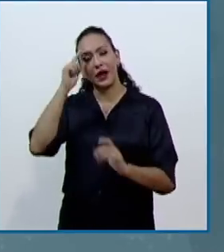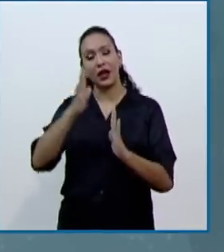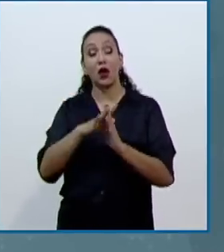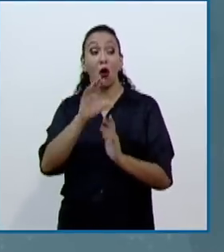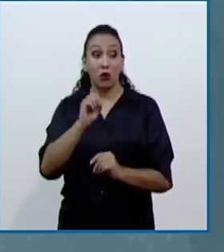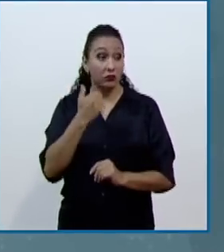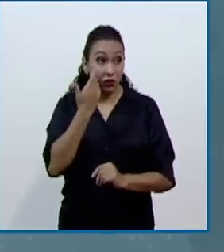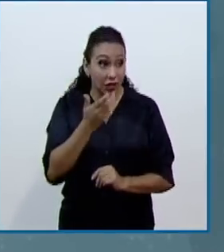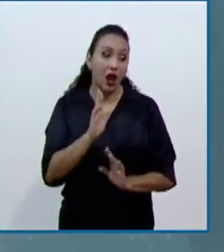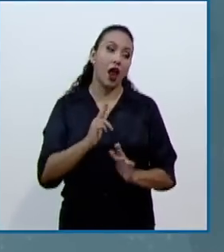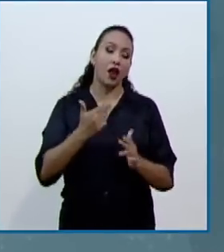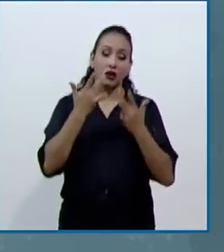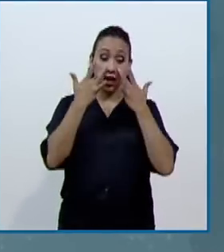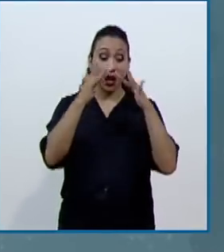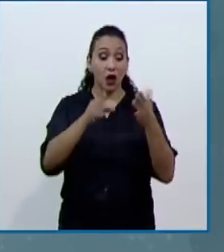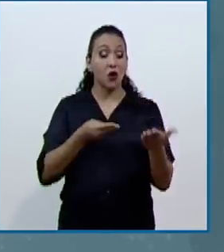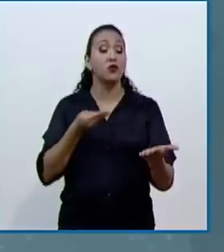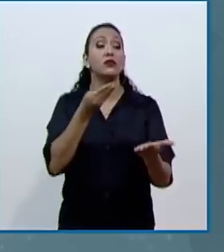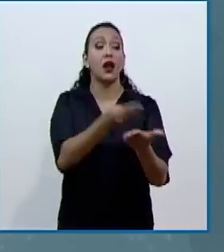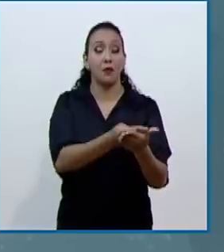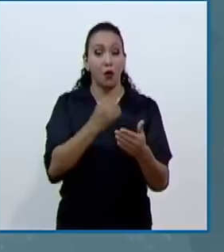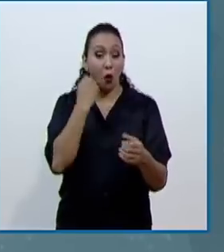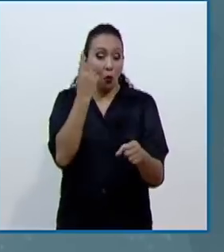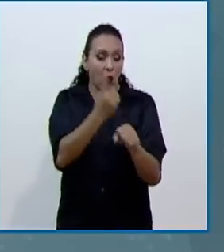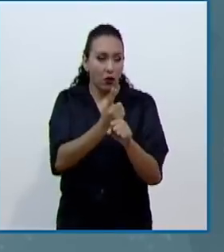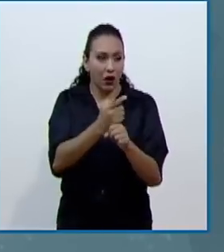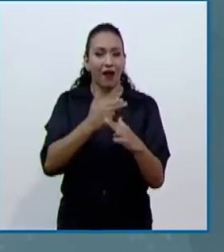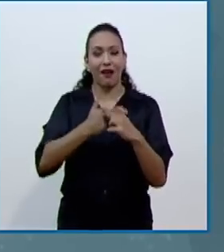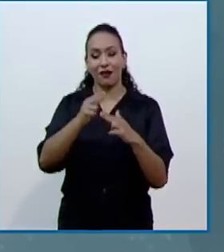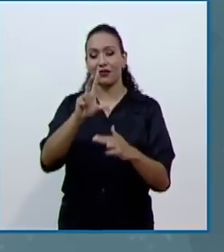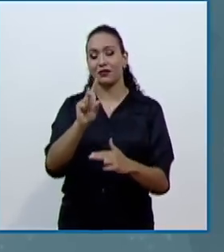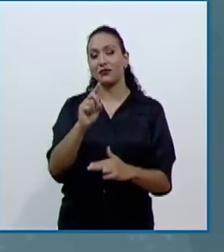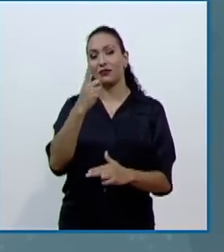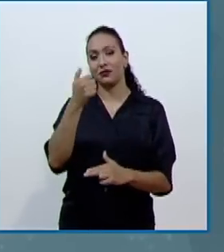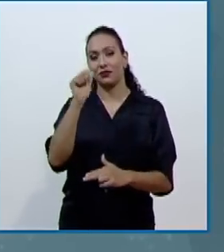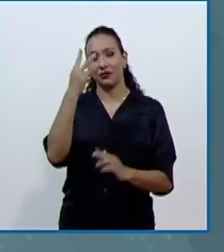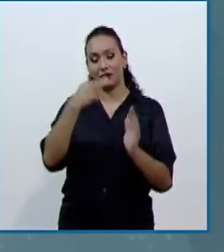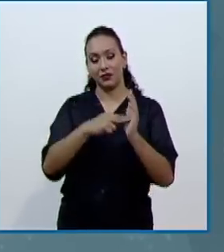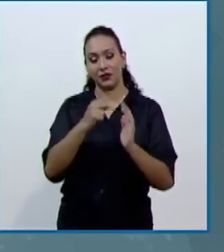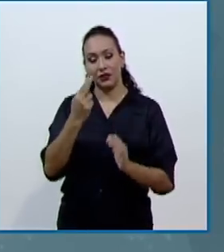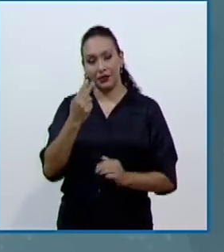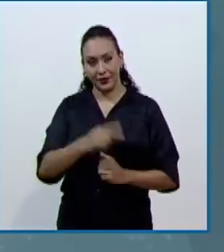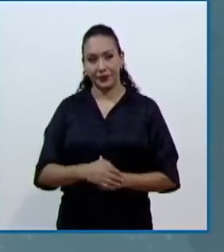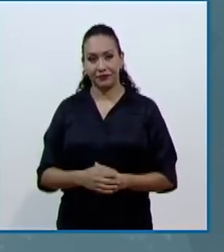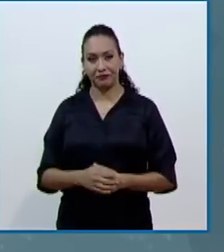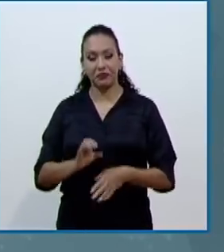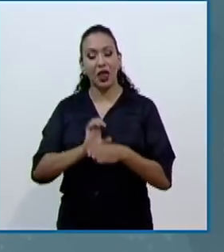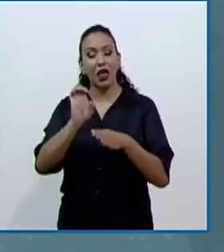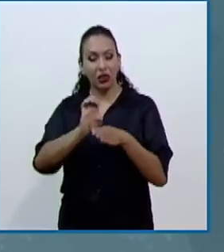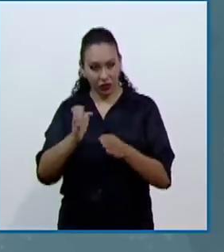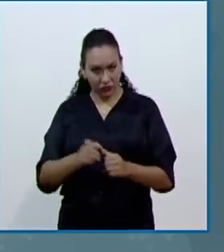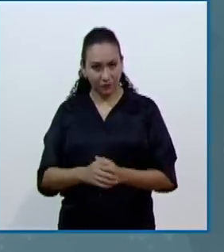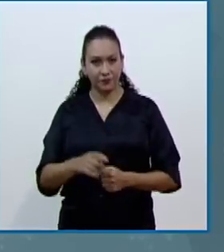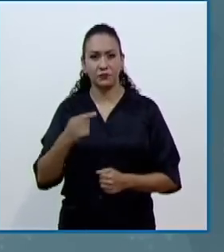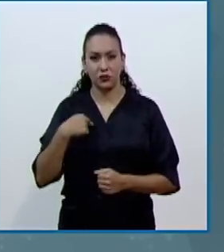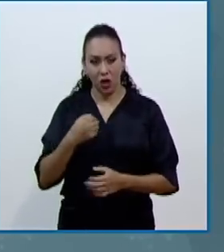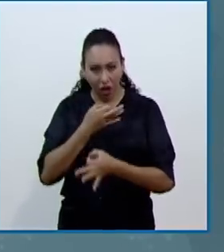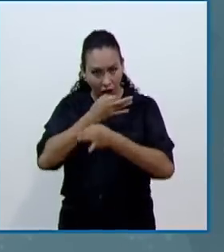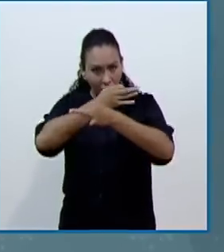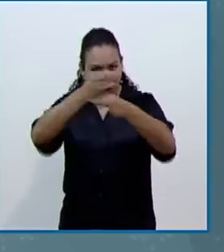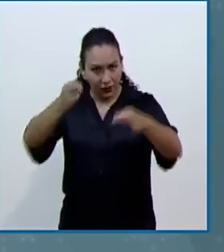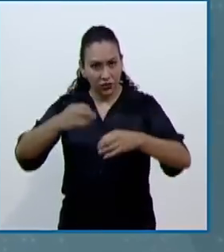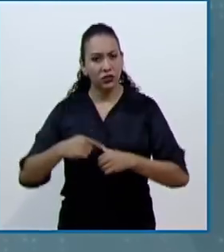de agosto del año próximo. Ante tal disyuntiva, hago de su conocimiento que declino participar en el proceso